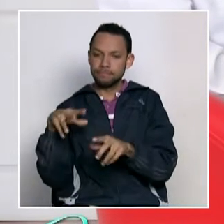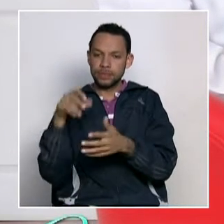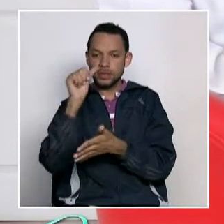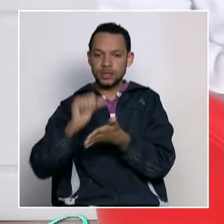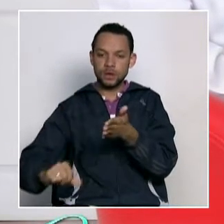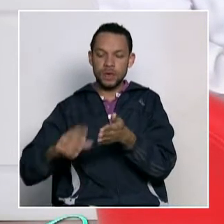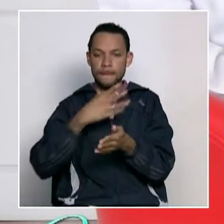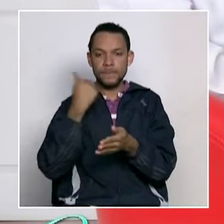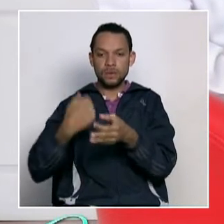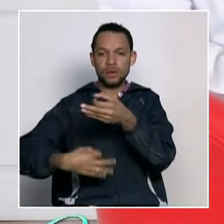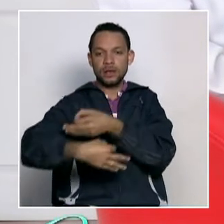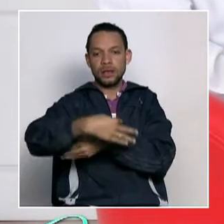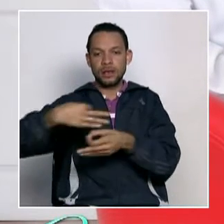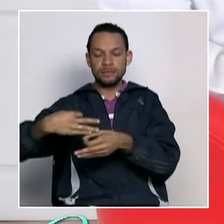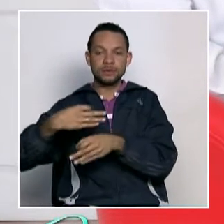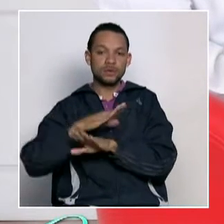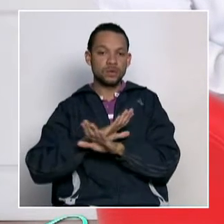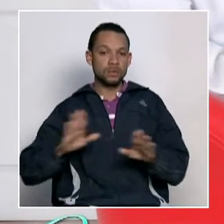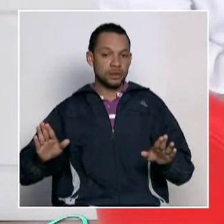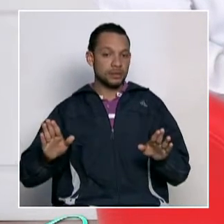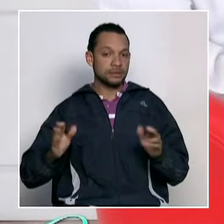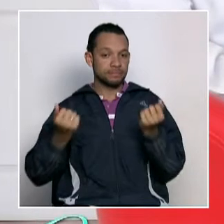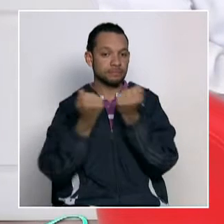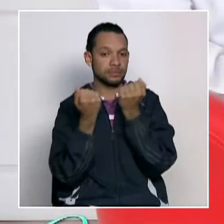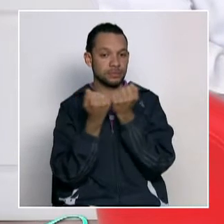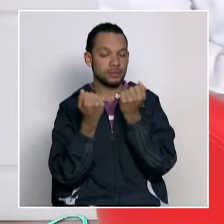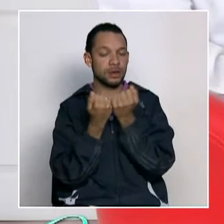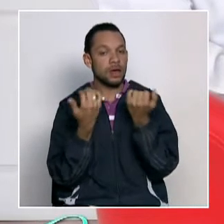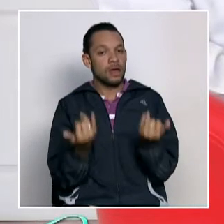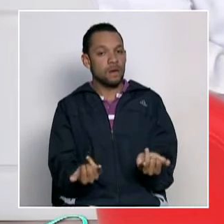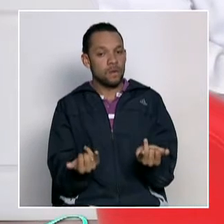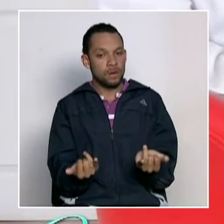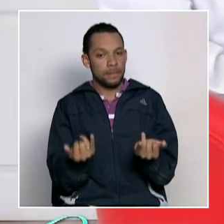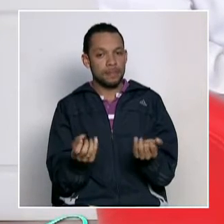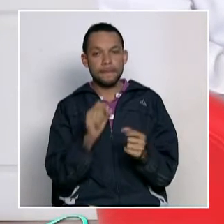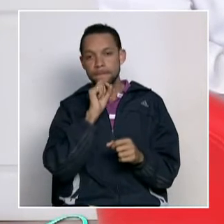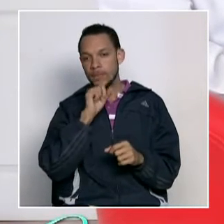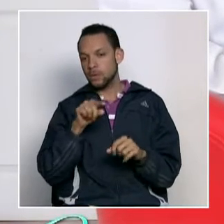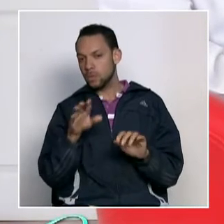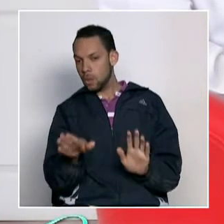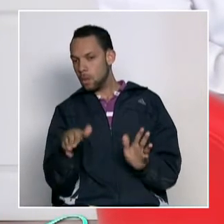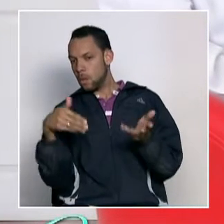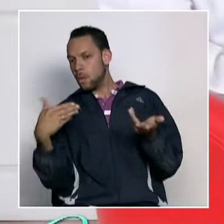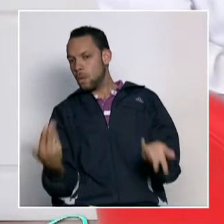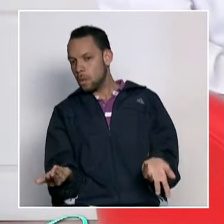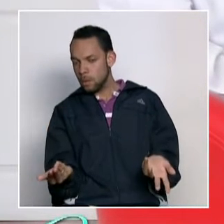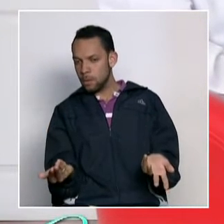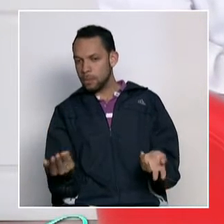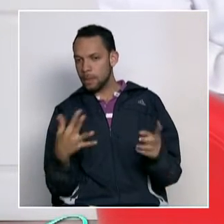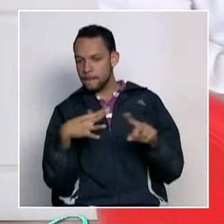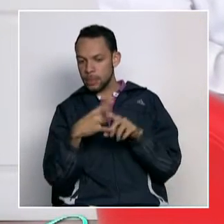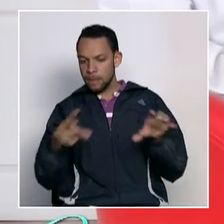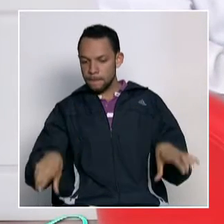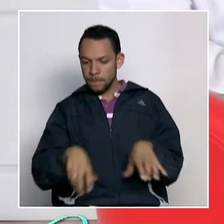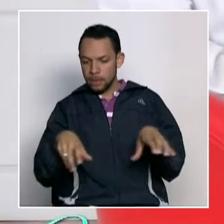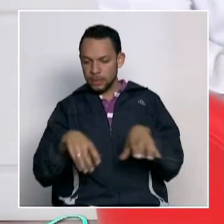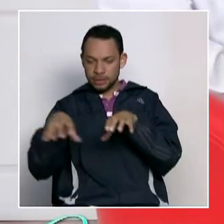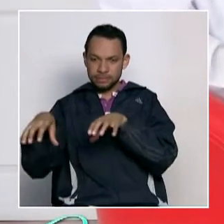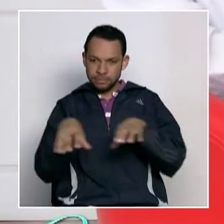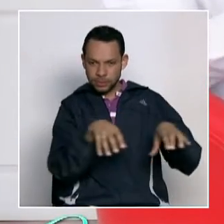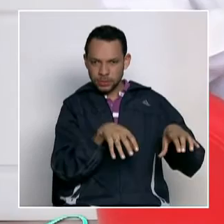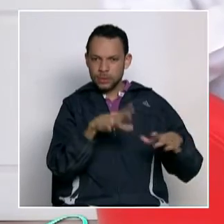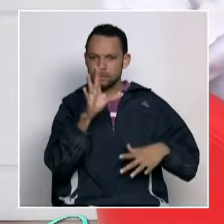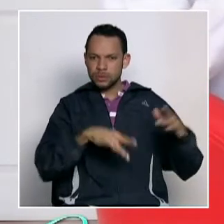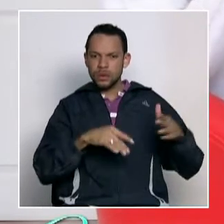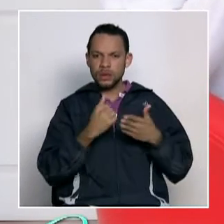que podría alterarme un poquito los espacios. Pero ¿cómo una cordal puede influir en la vida total de un paciente?